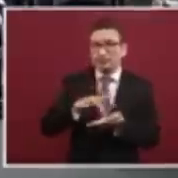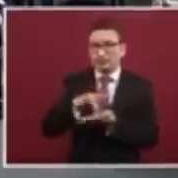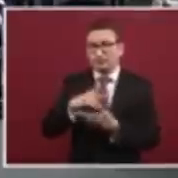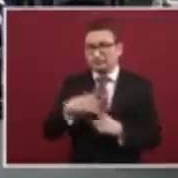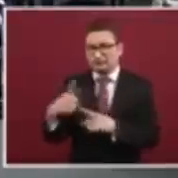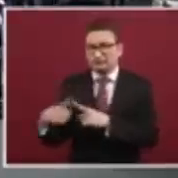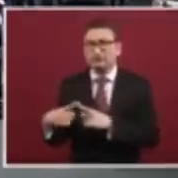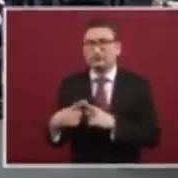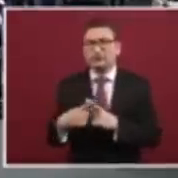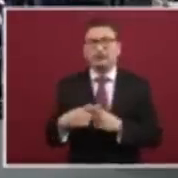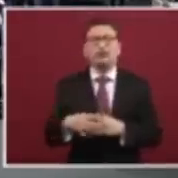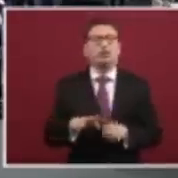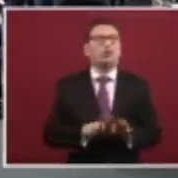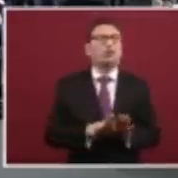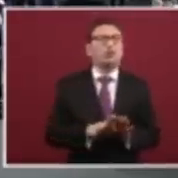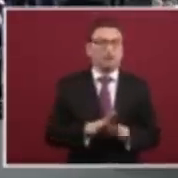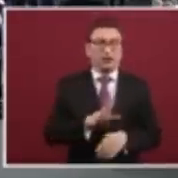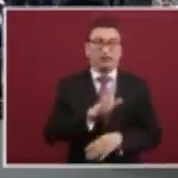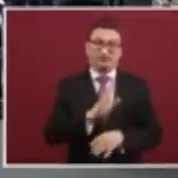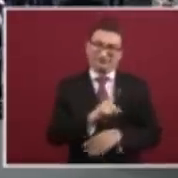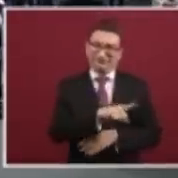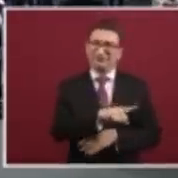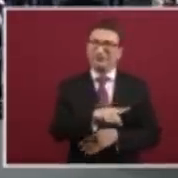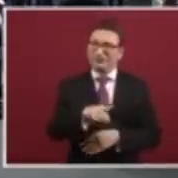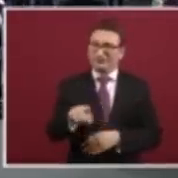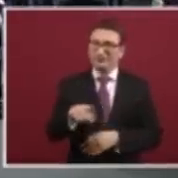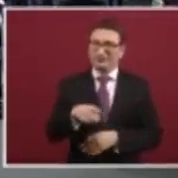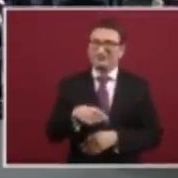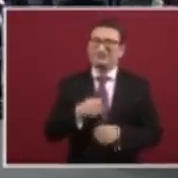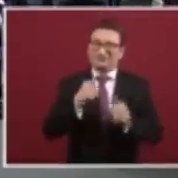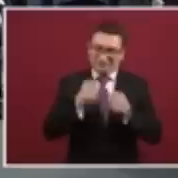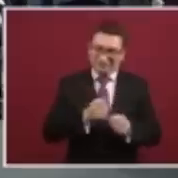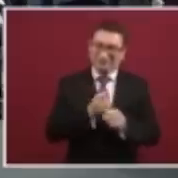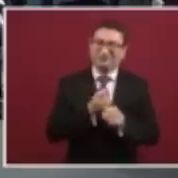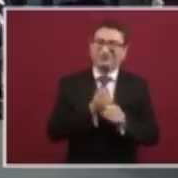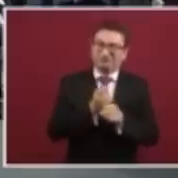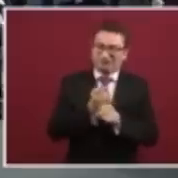Y ustedes seguramente van a investigar.